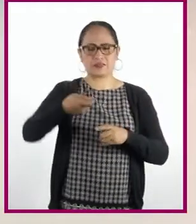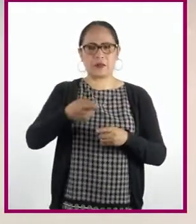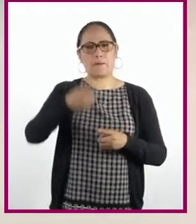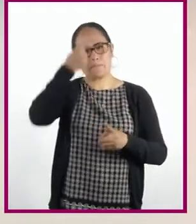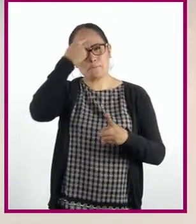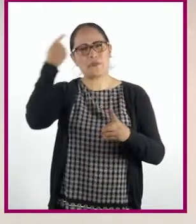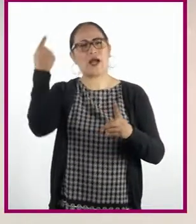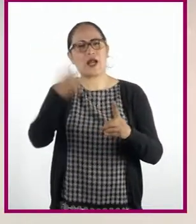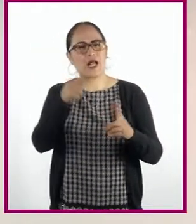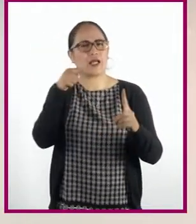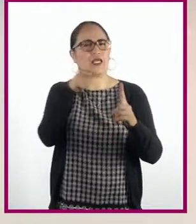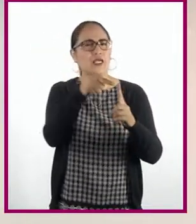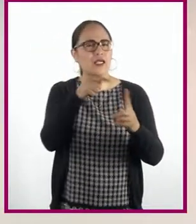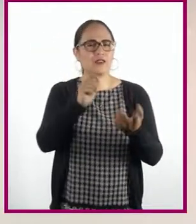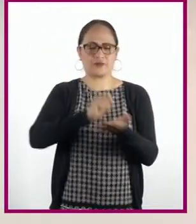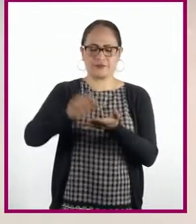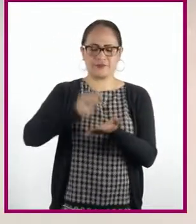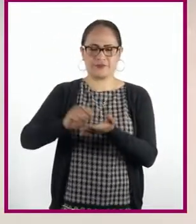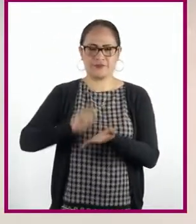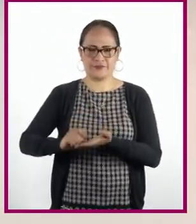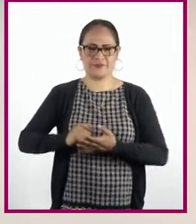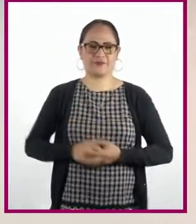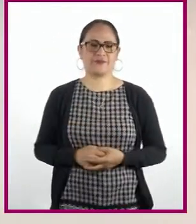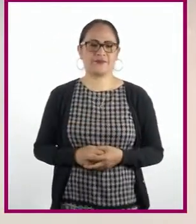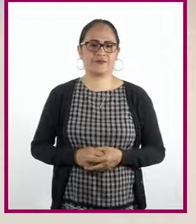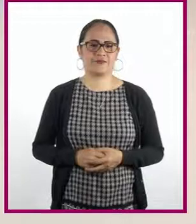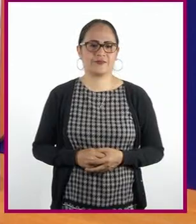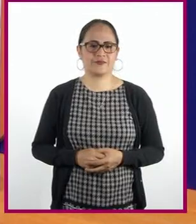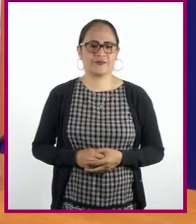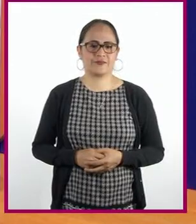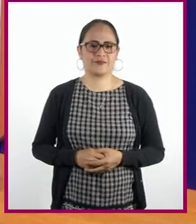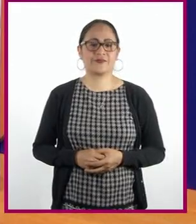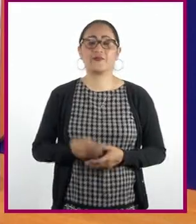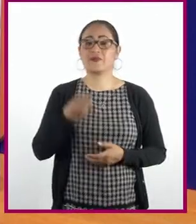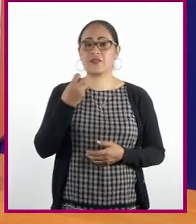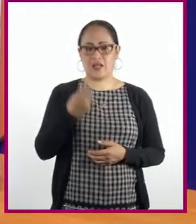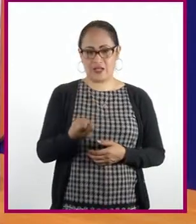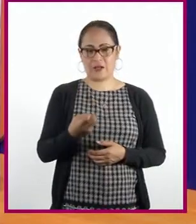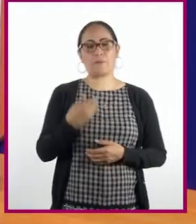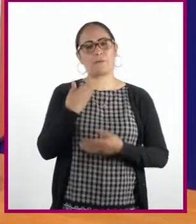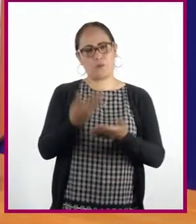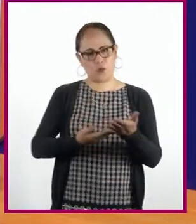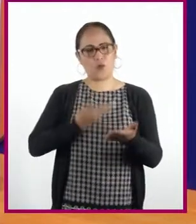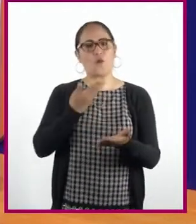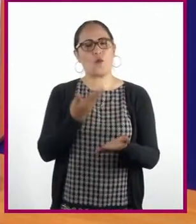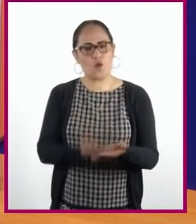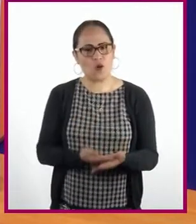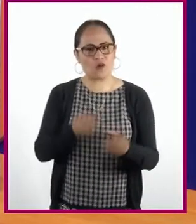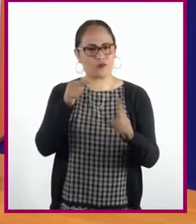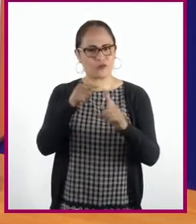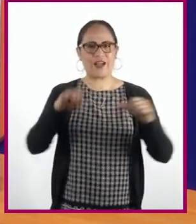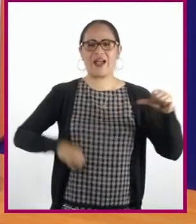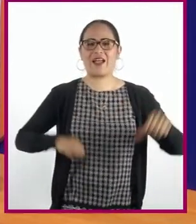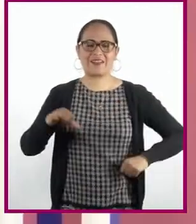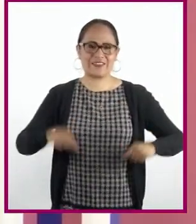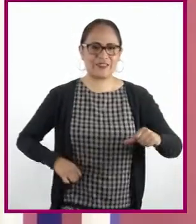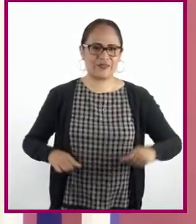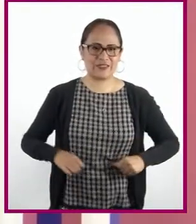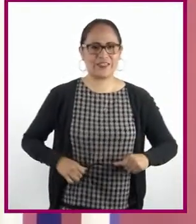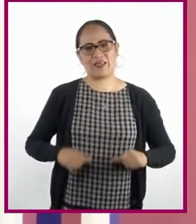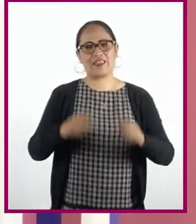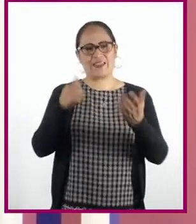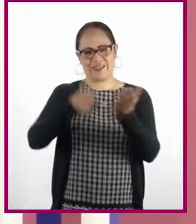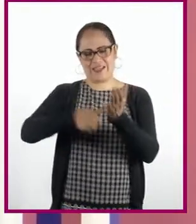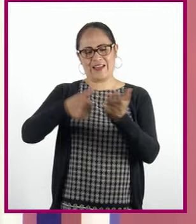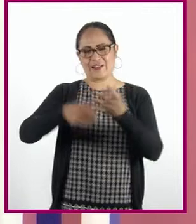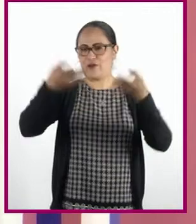intención con la que se escriban. Esto dicho, les propongo un reto sobre los elementos que integran una